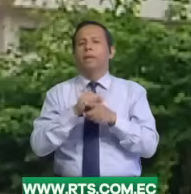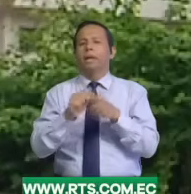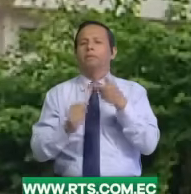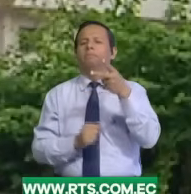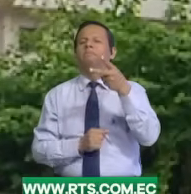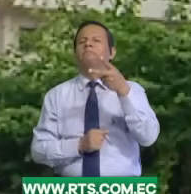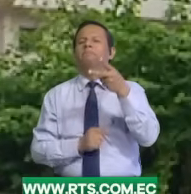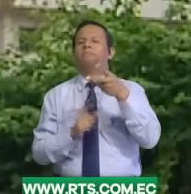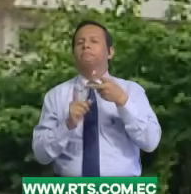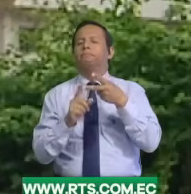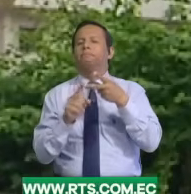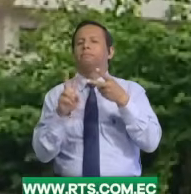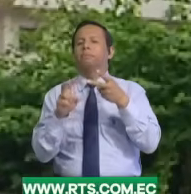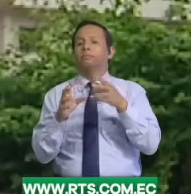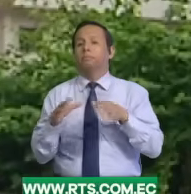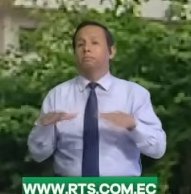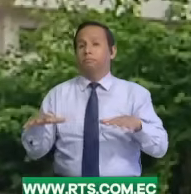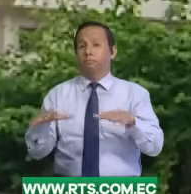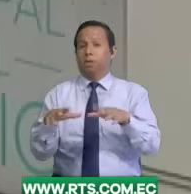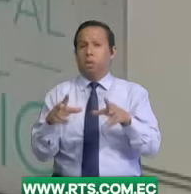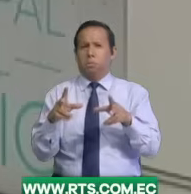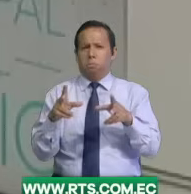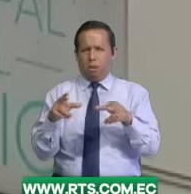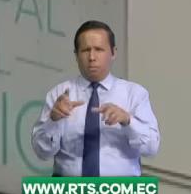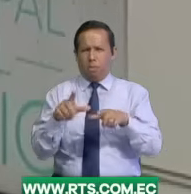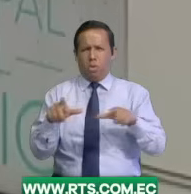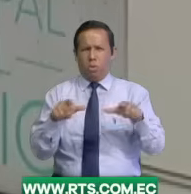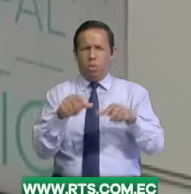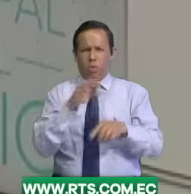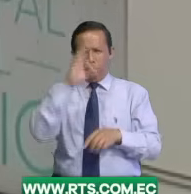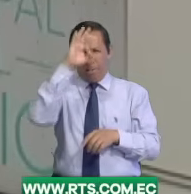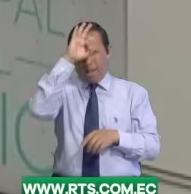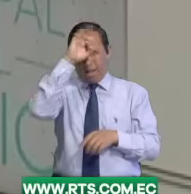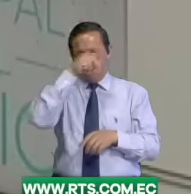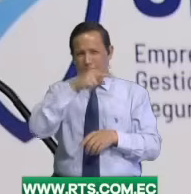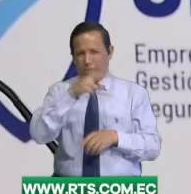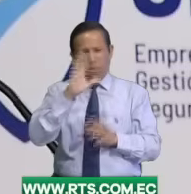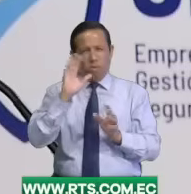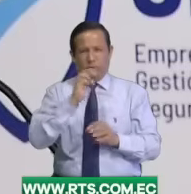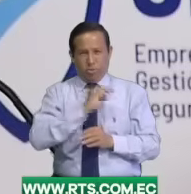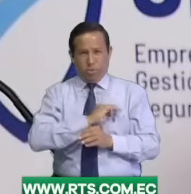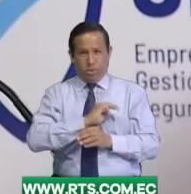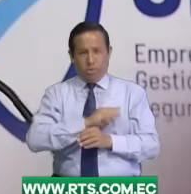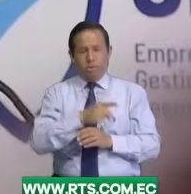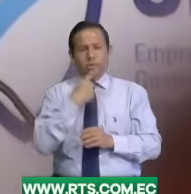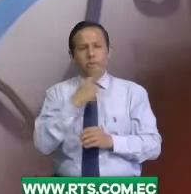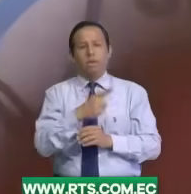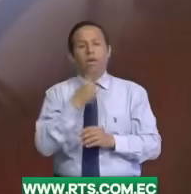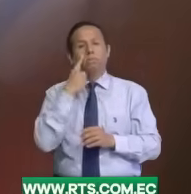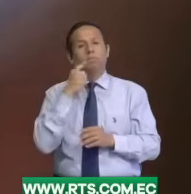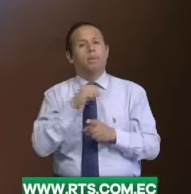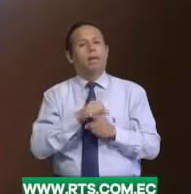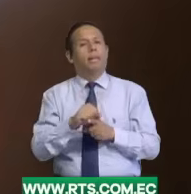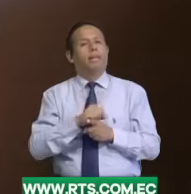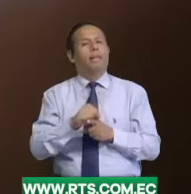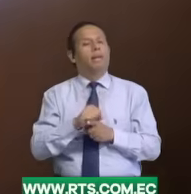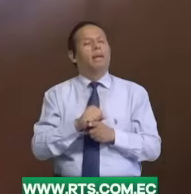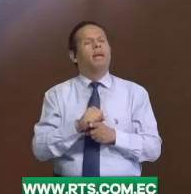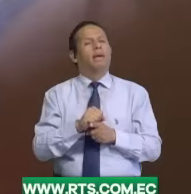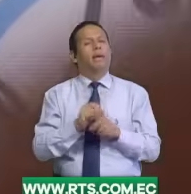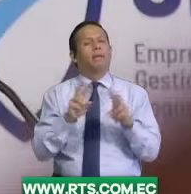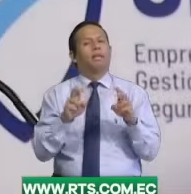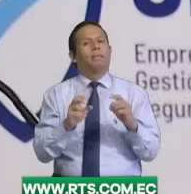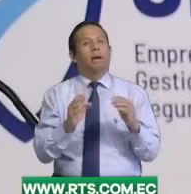es un sector del mismo sitio del Bicentenario, el hospital, donde se simula